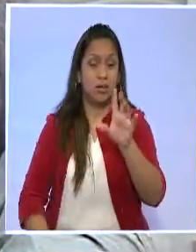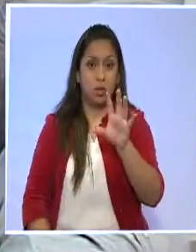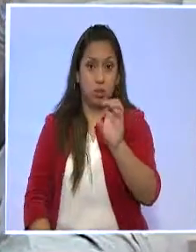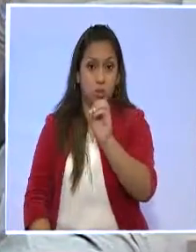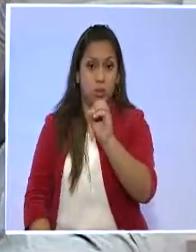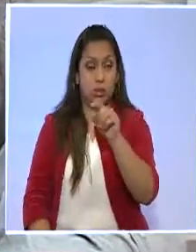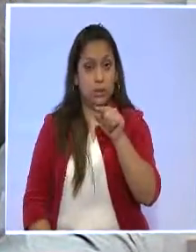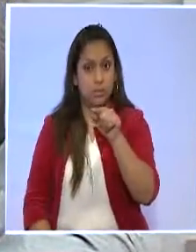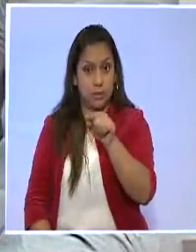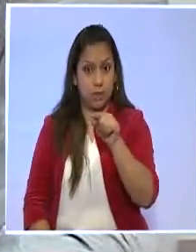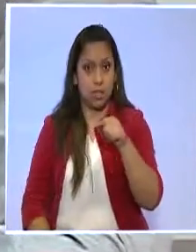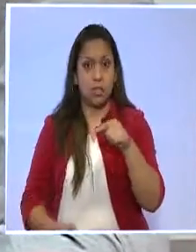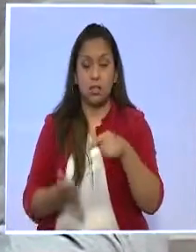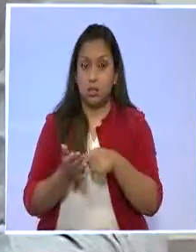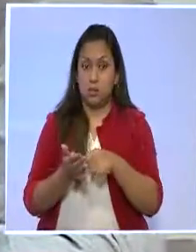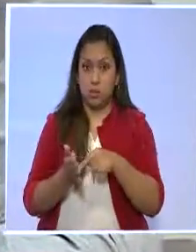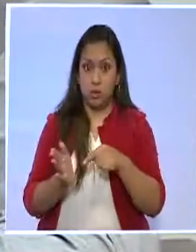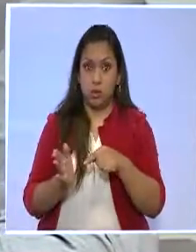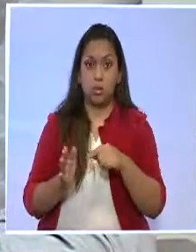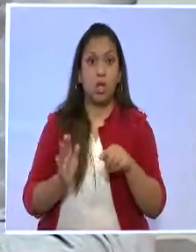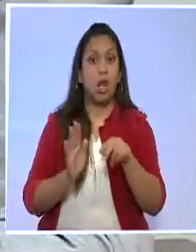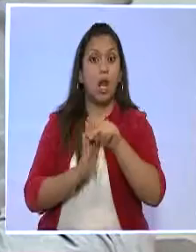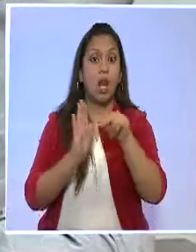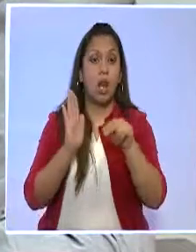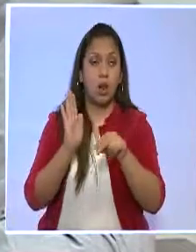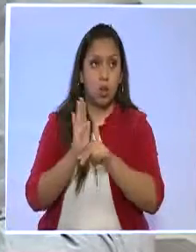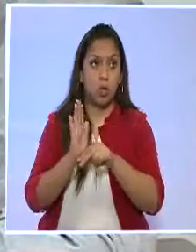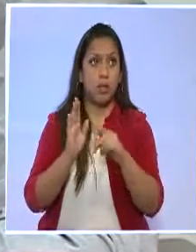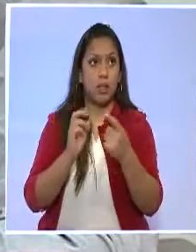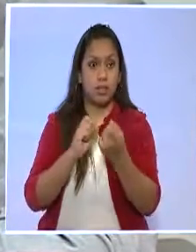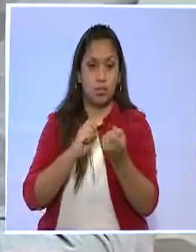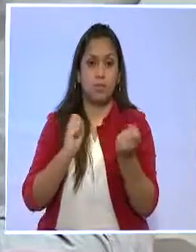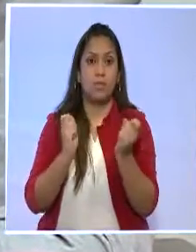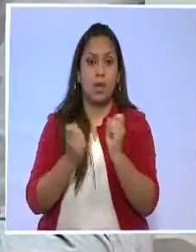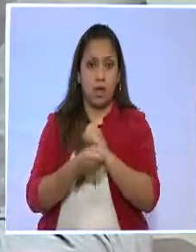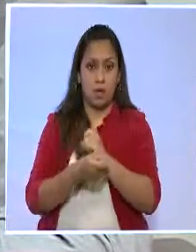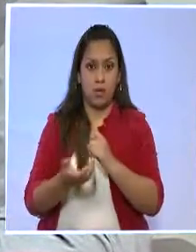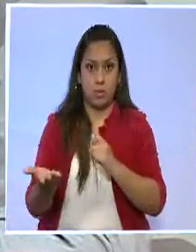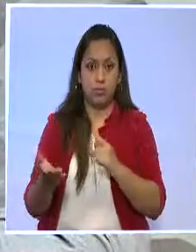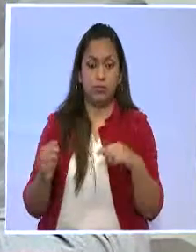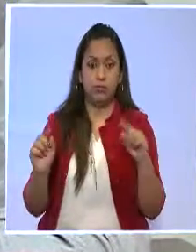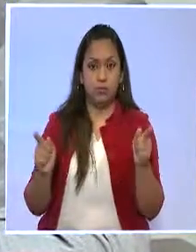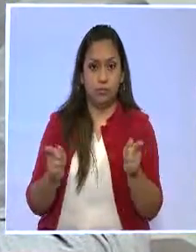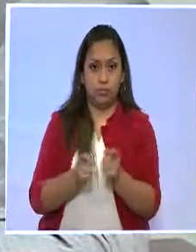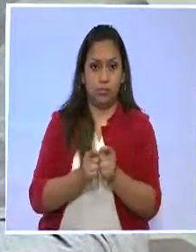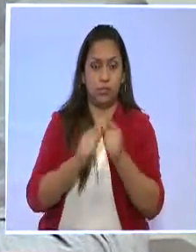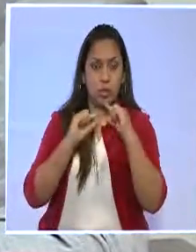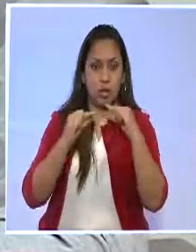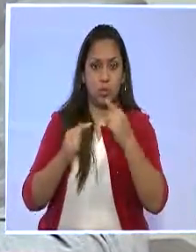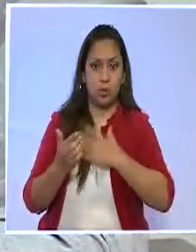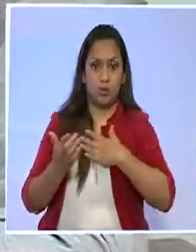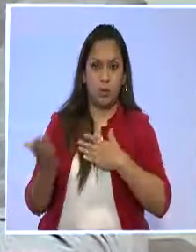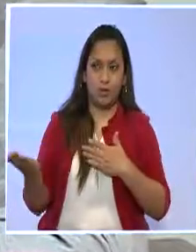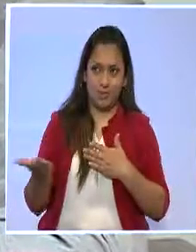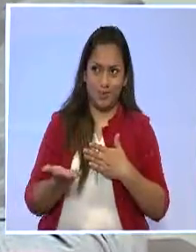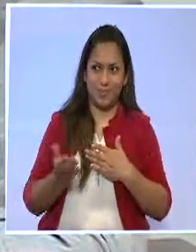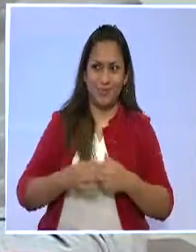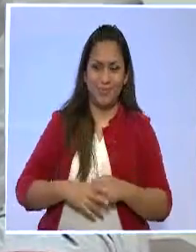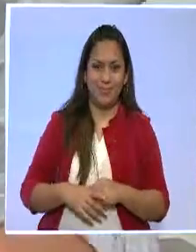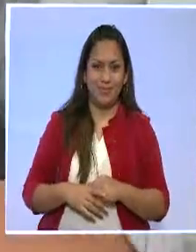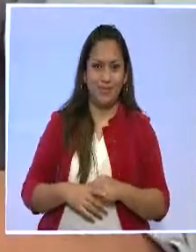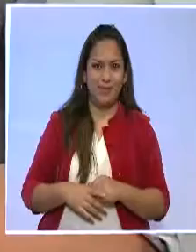sin impuestos y la norma modifica ese es el límite necesita hacemos un resumen equipo por favor me disculpas